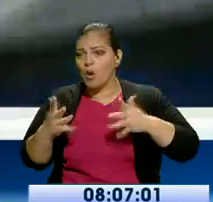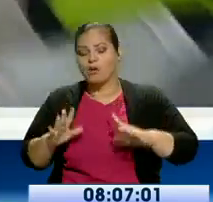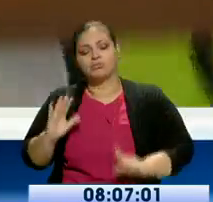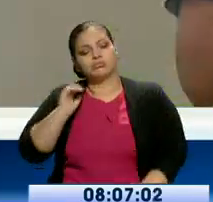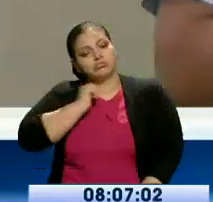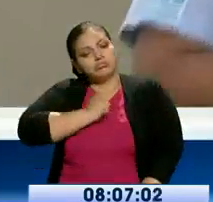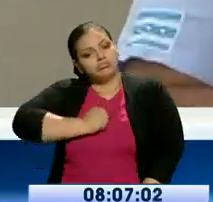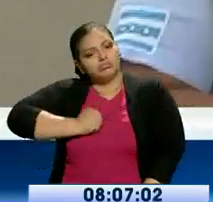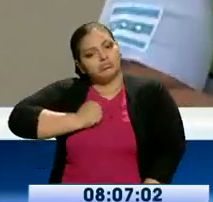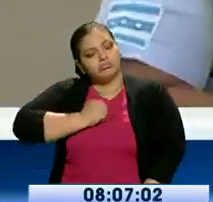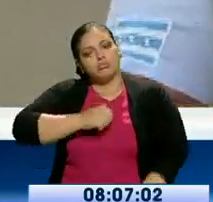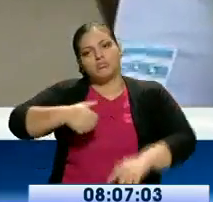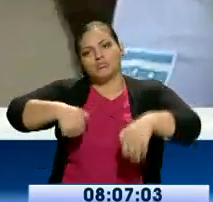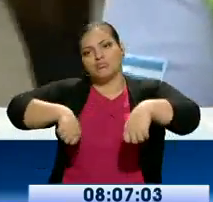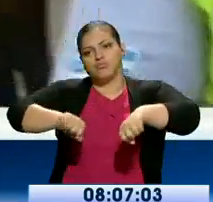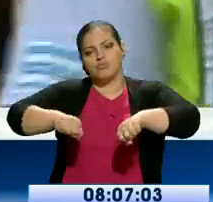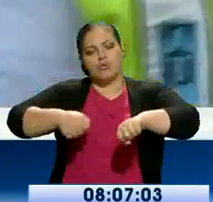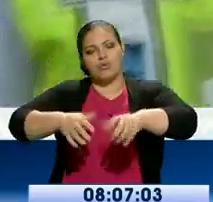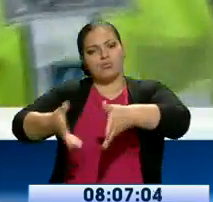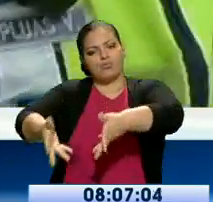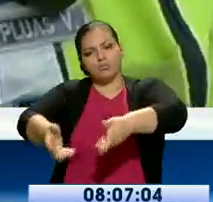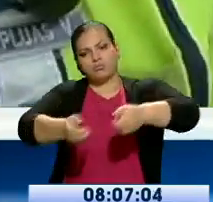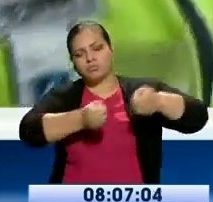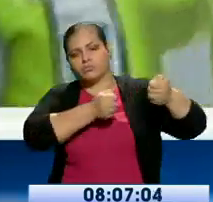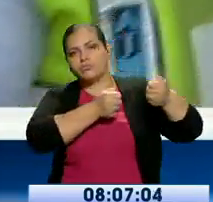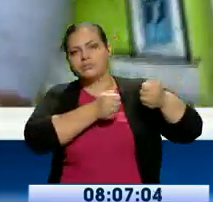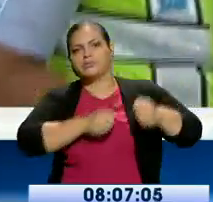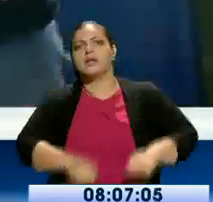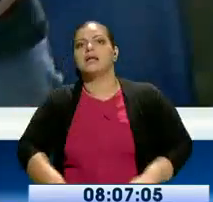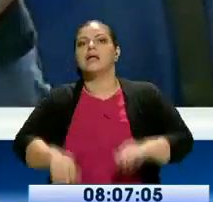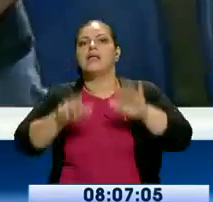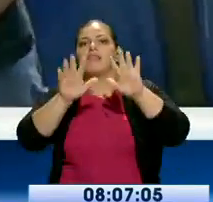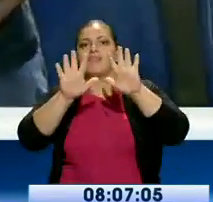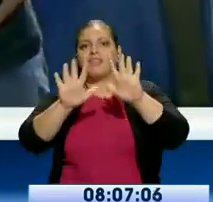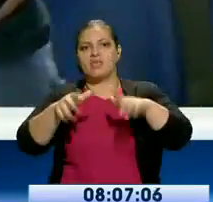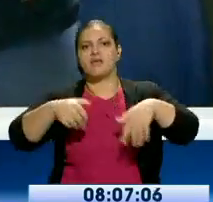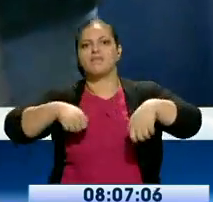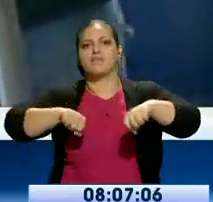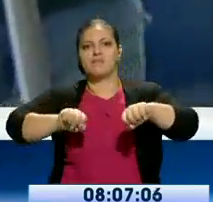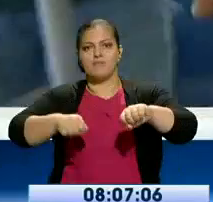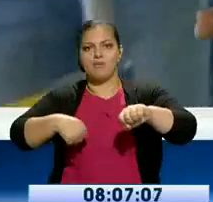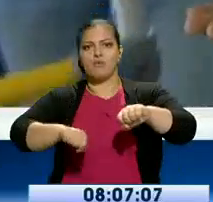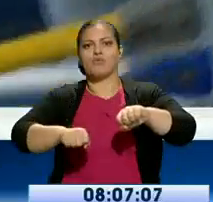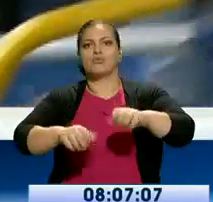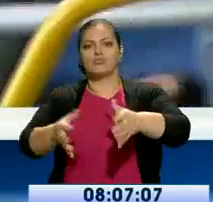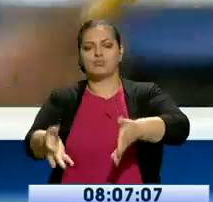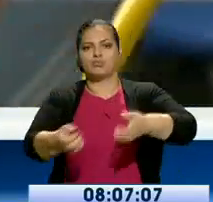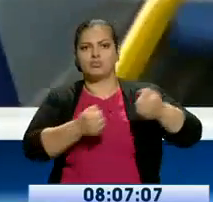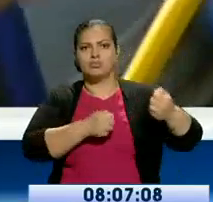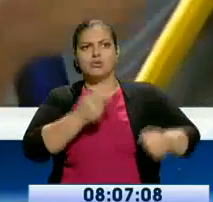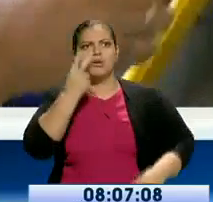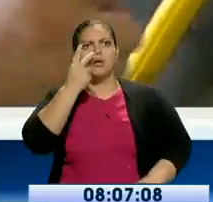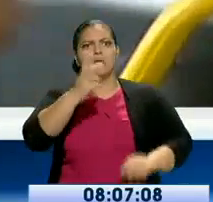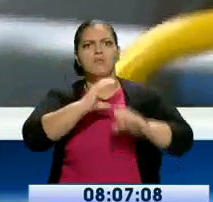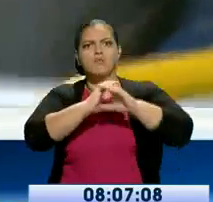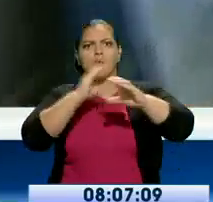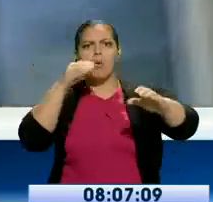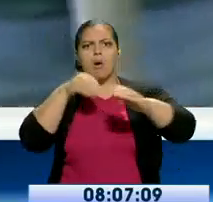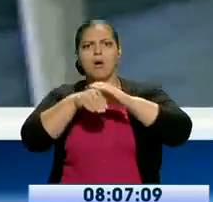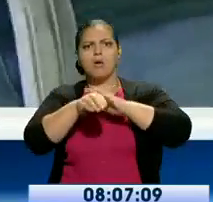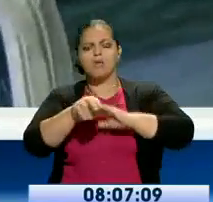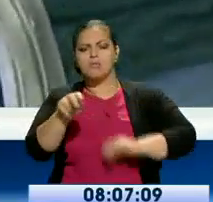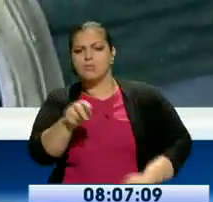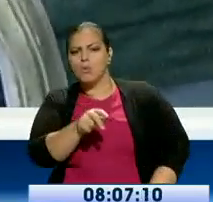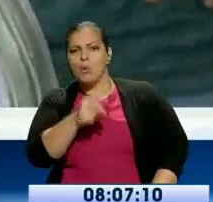sector, hemos tenido que ya retener hasta el momento 10 motocicletas. Entre los buses de transporte urbano se detectó la presencia de